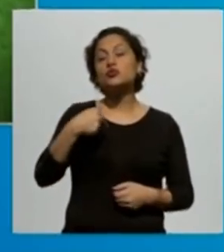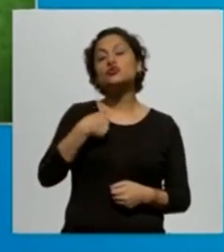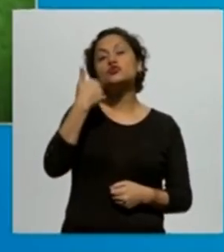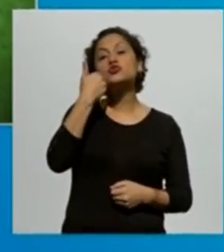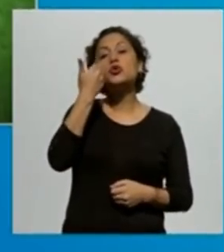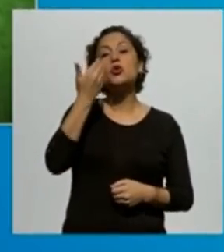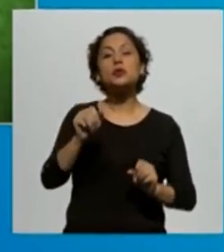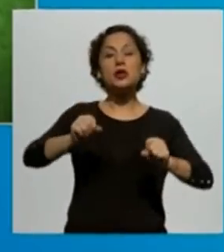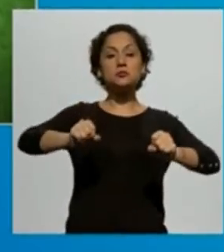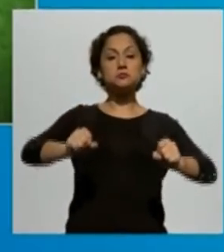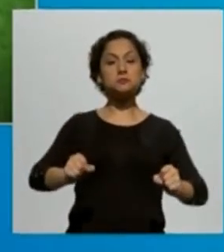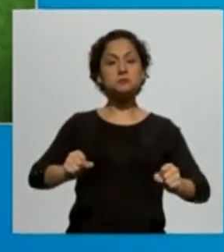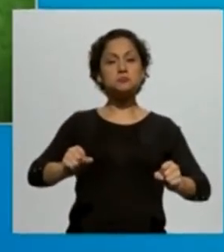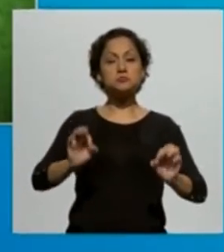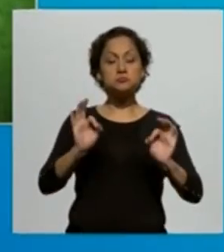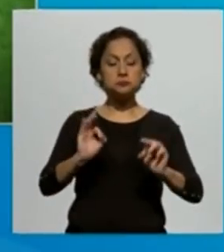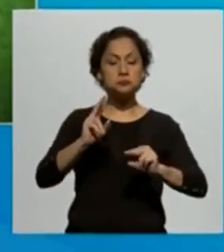cómodo.